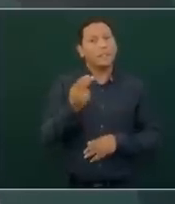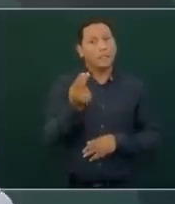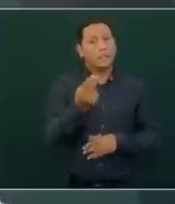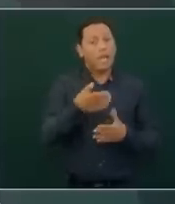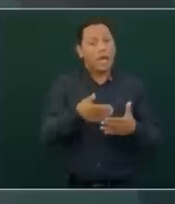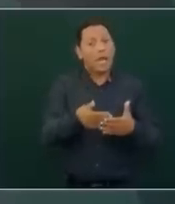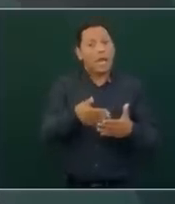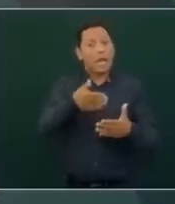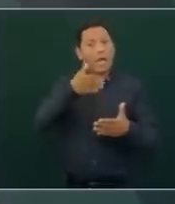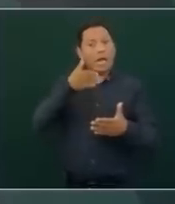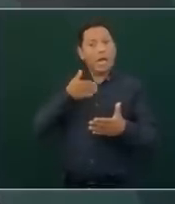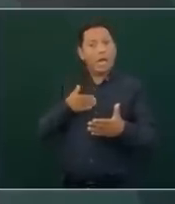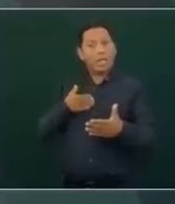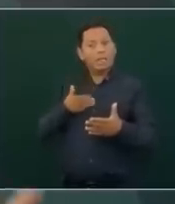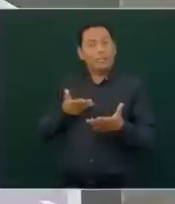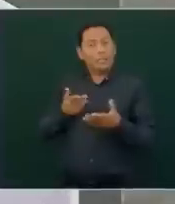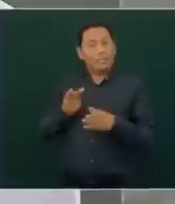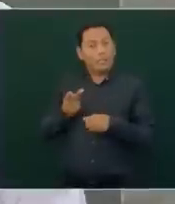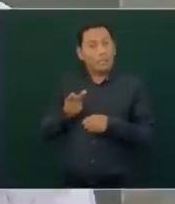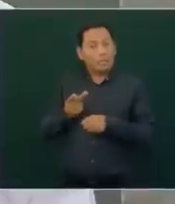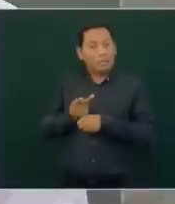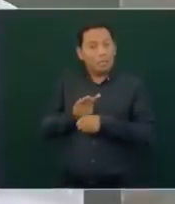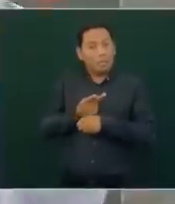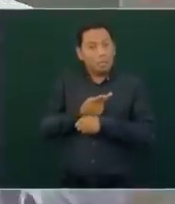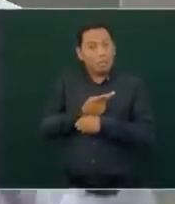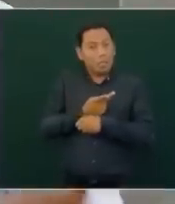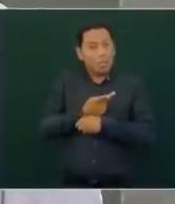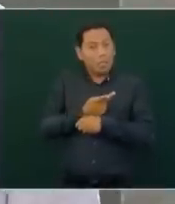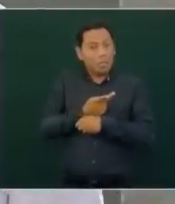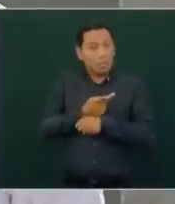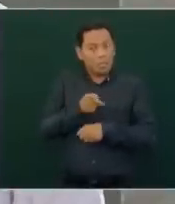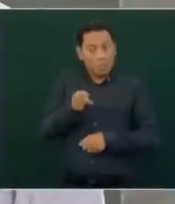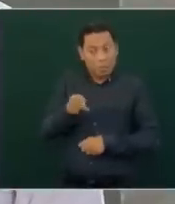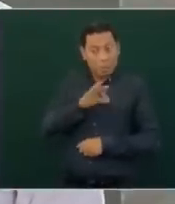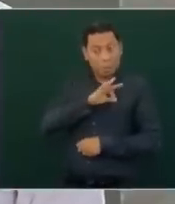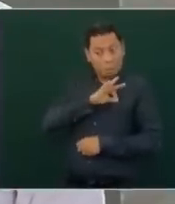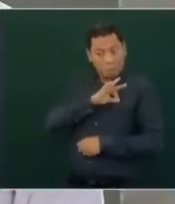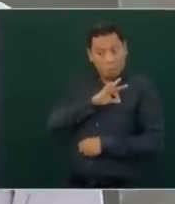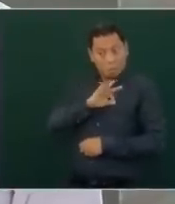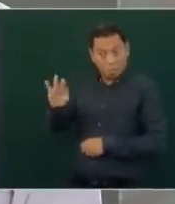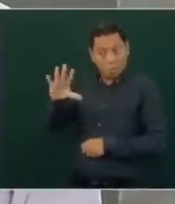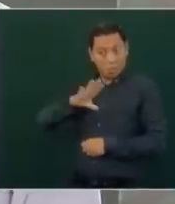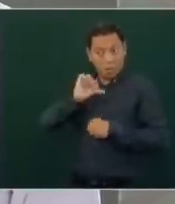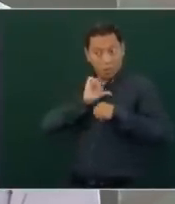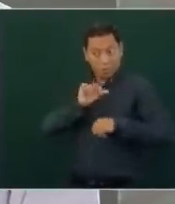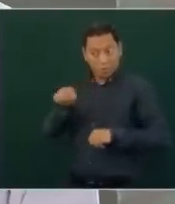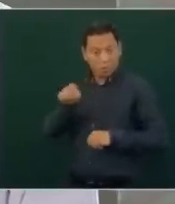aclararse si hay facultades para eso,